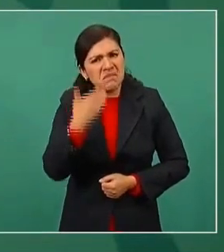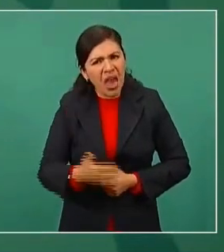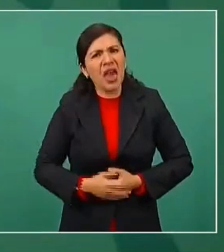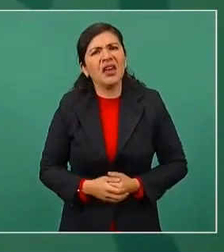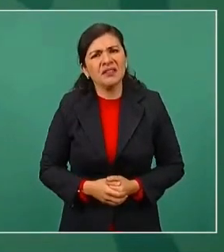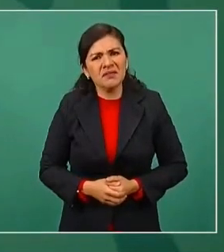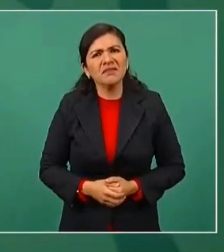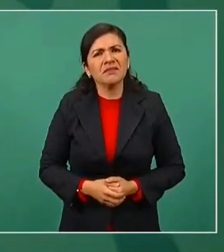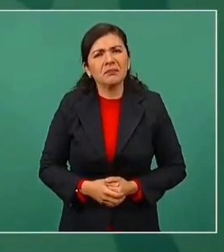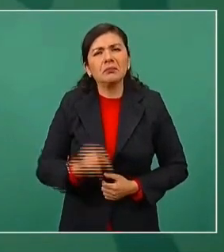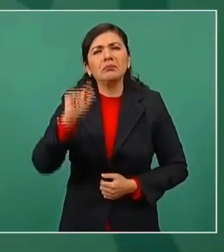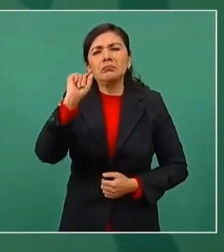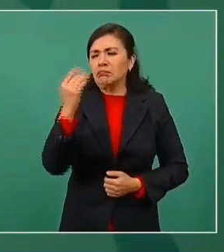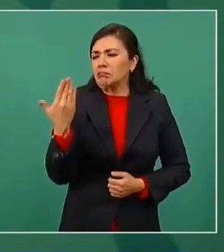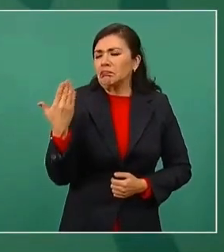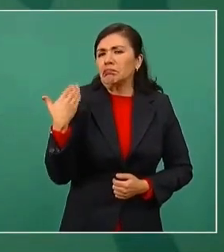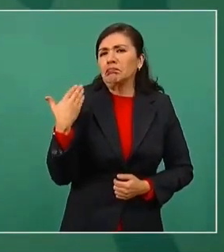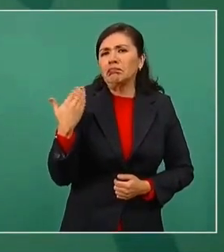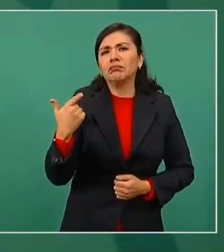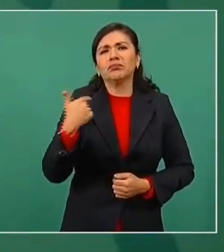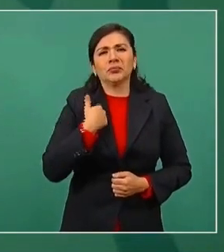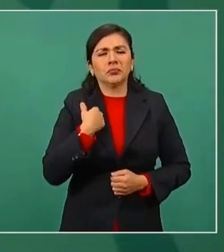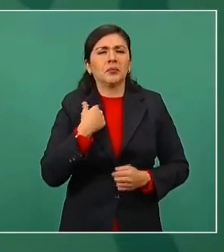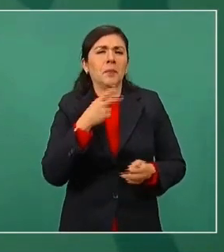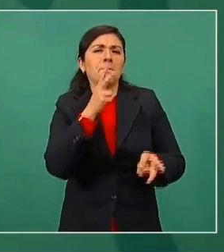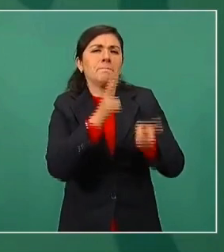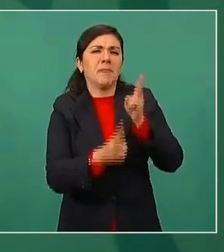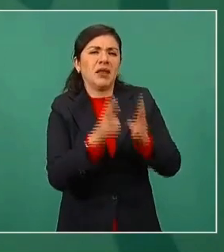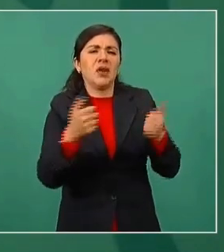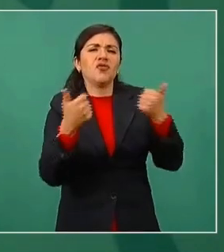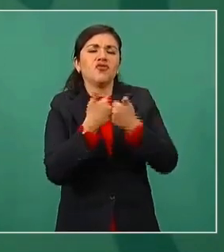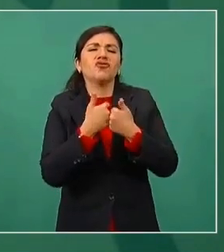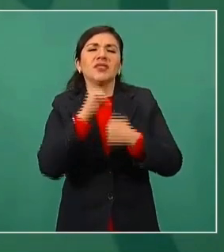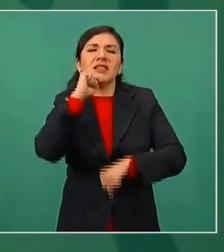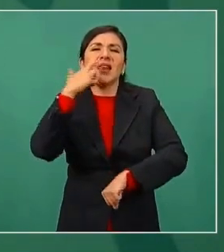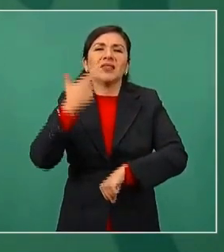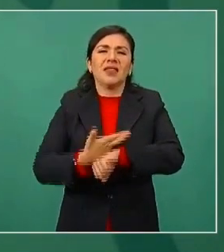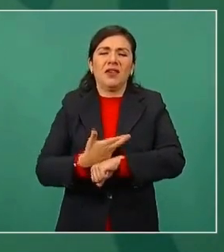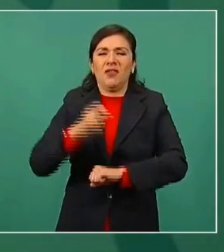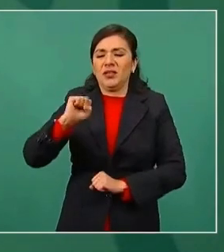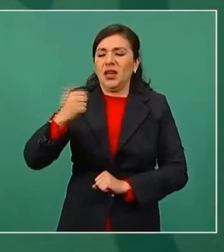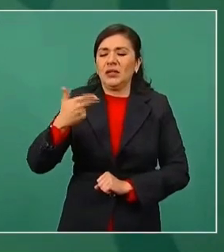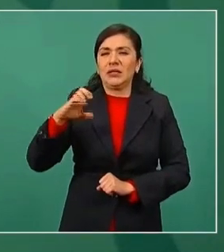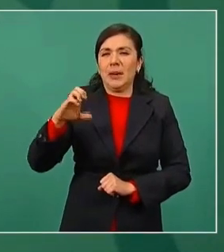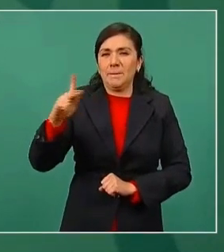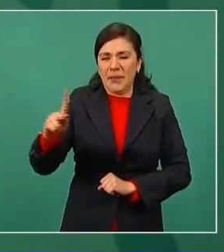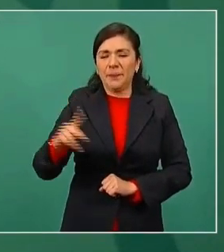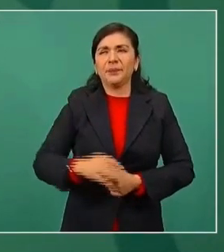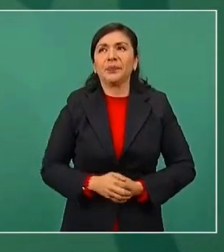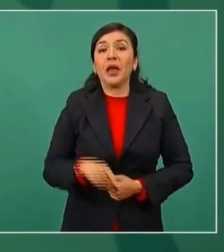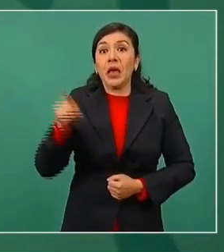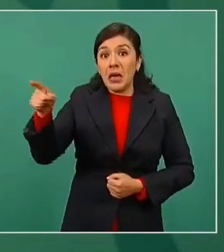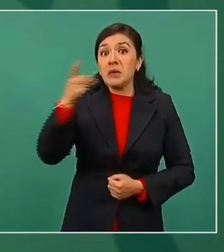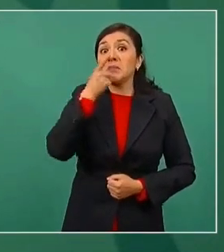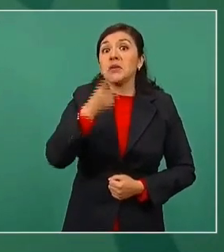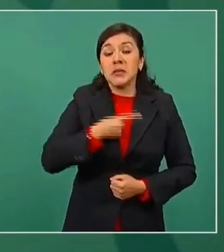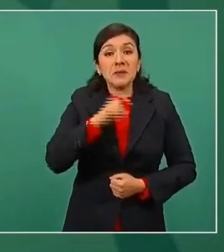Acabo de tener una conversación con el secretario de Hacienda y me hablaba de